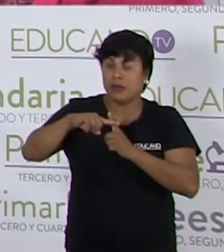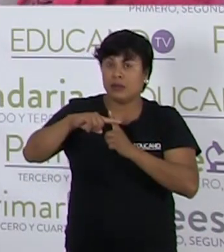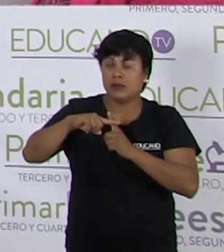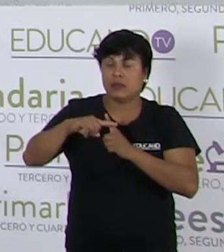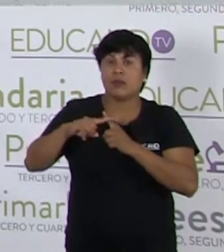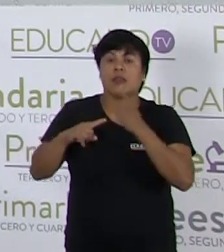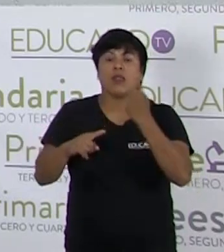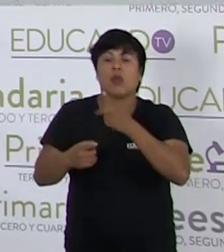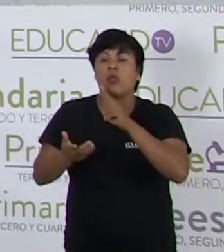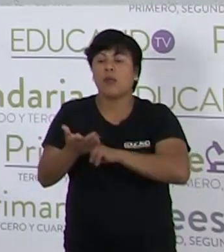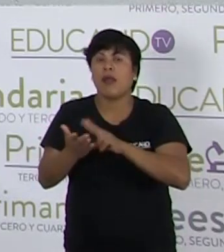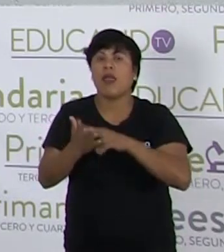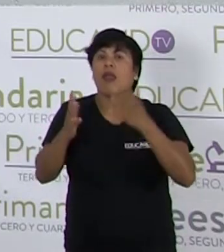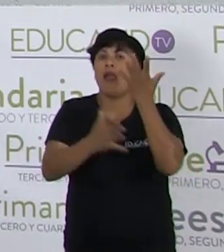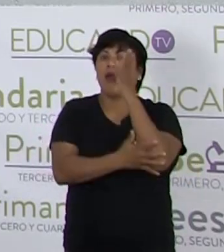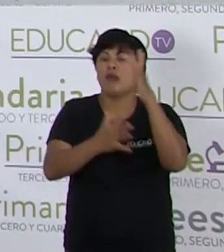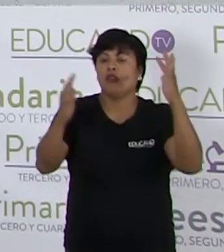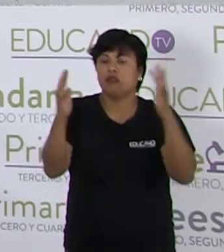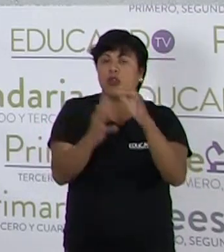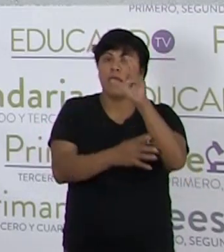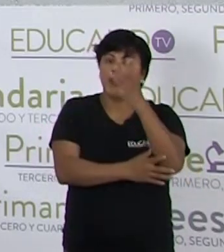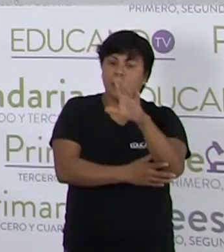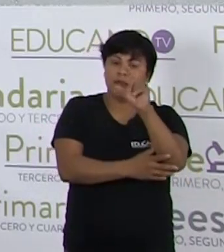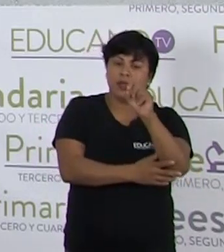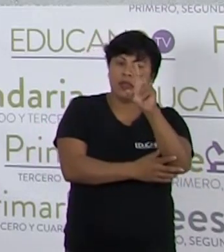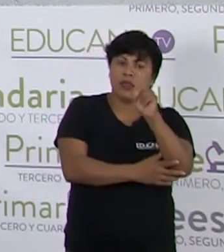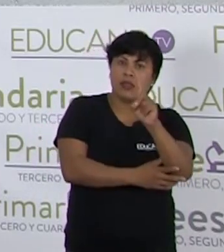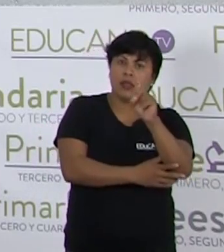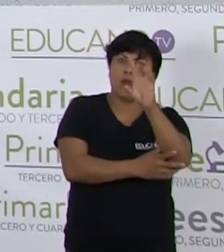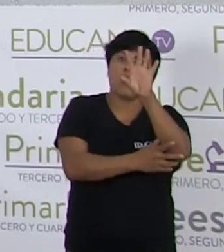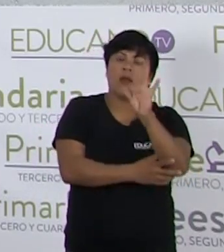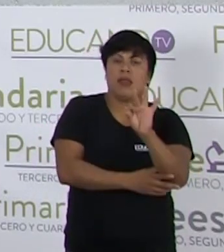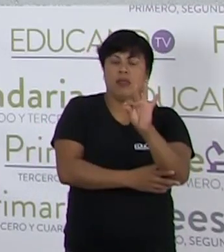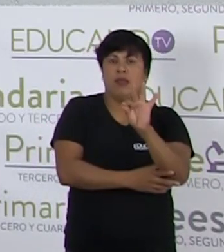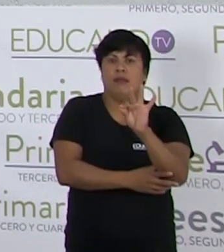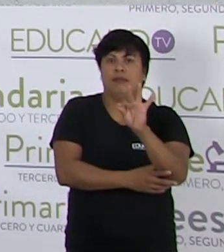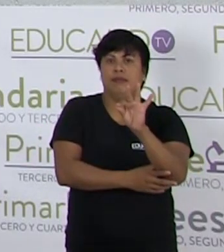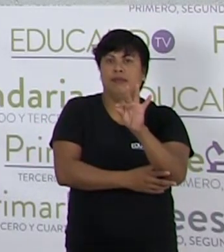lo que valen los pequeños, 10, 20, 30, 40.